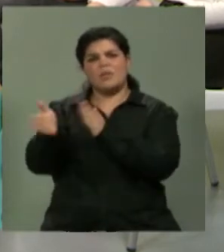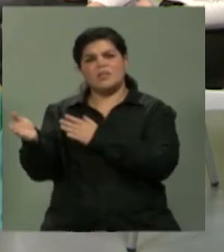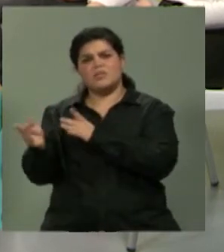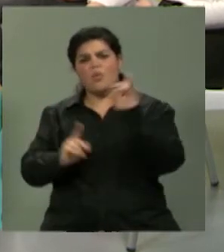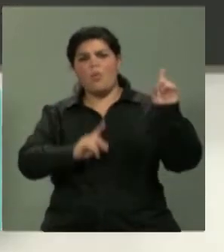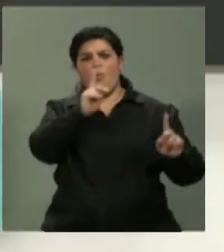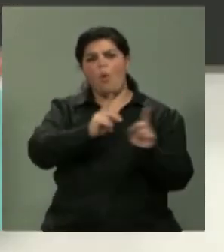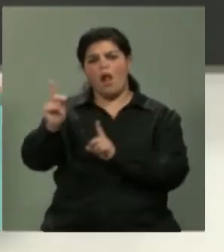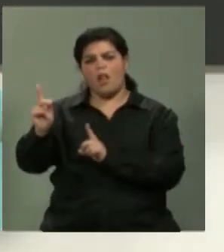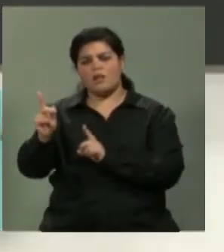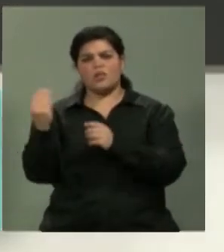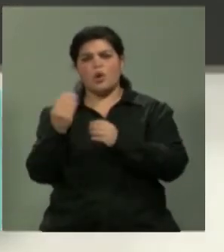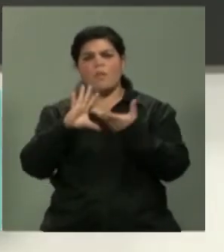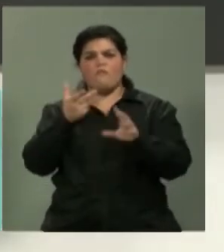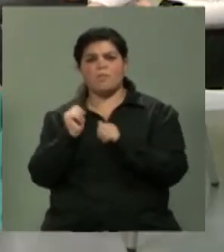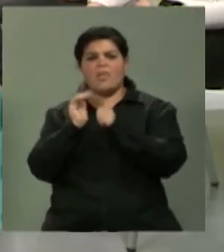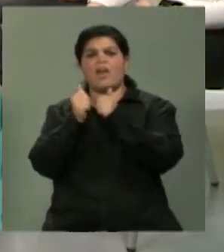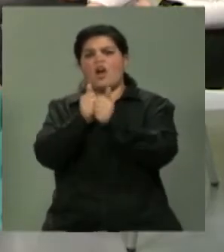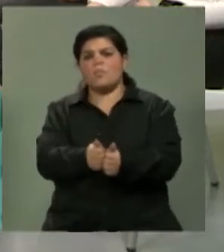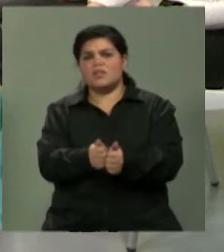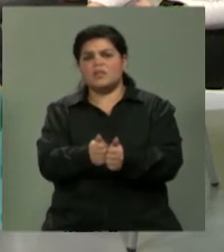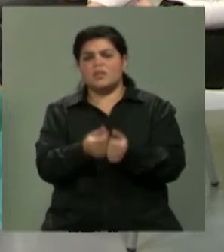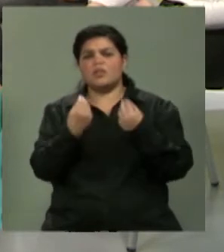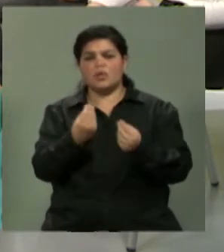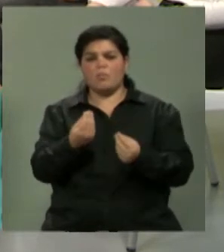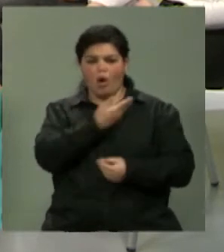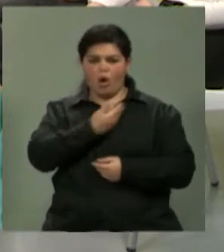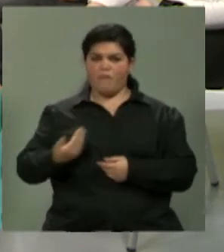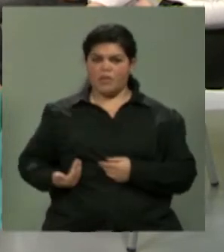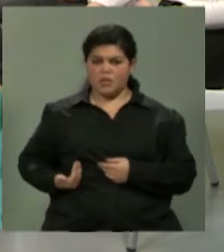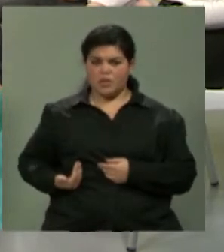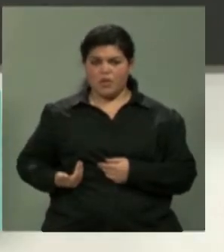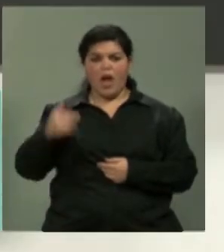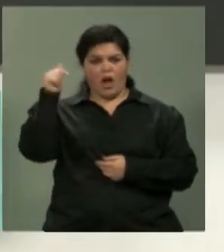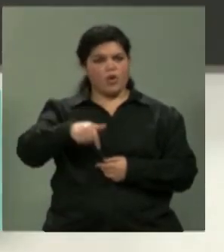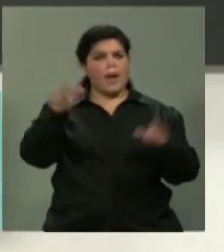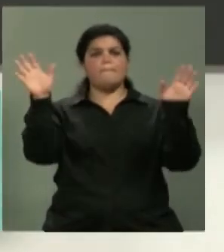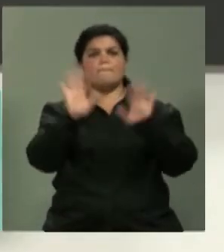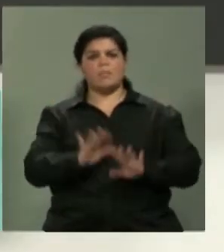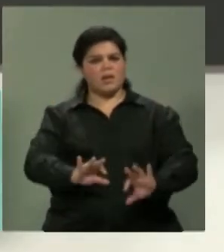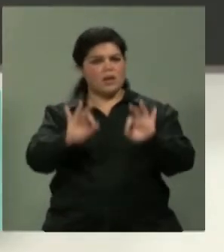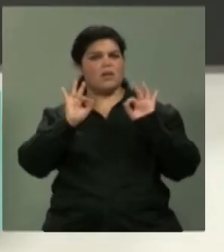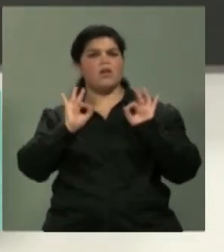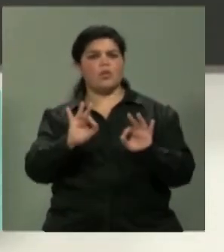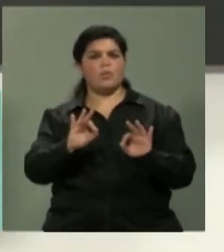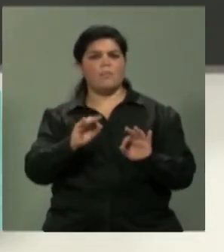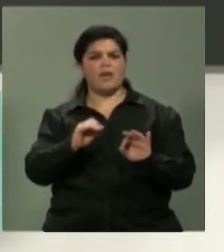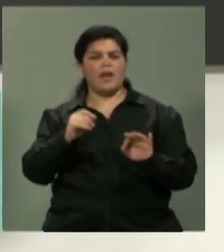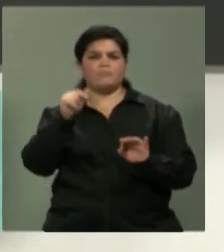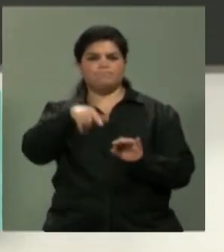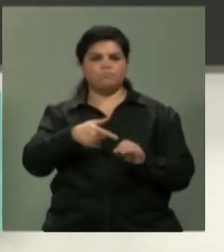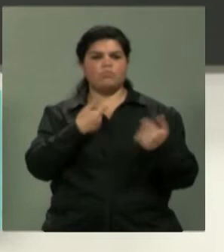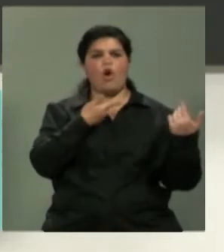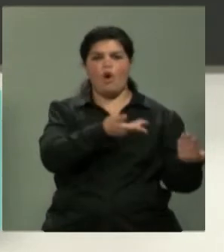ser ese acompañamiento? ¿Qué es lo que plantearon ustedes? ¿Está el Estado hoy en condiciones de poder afrontar ese desafío en cuanto a decir,